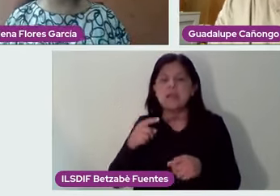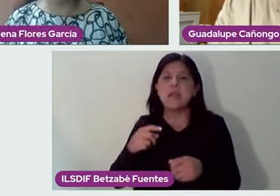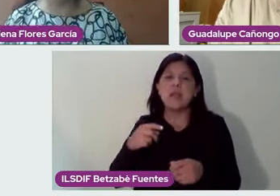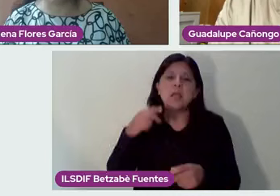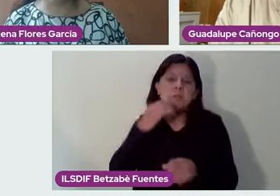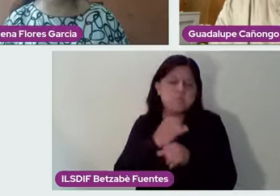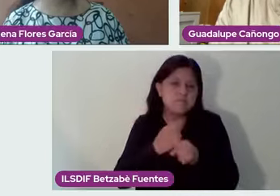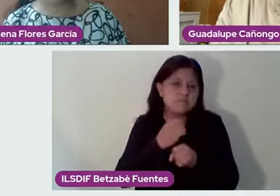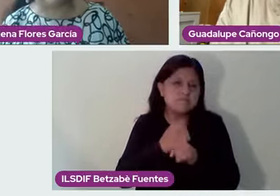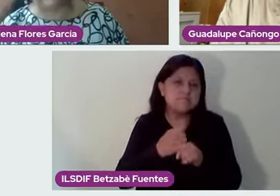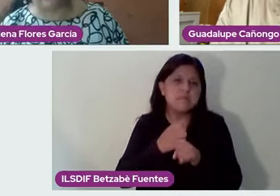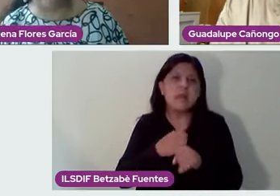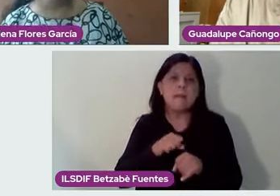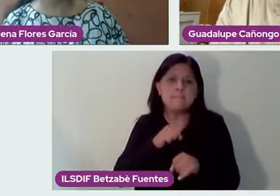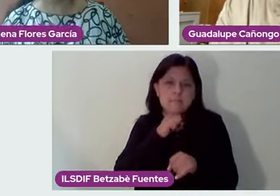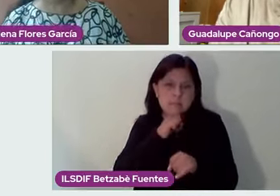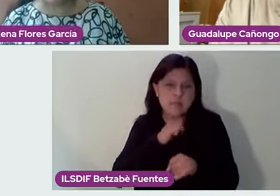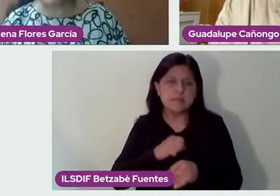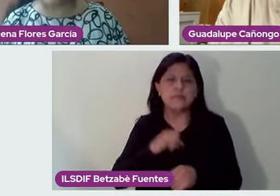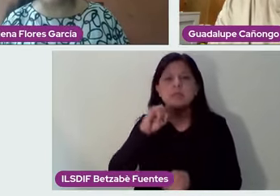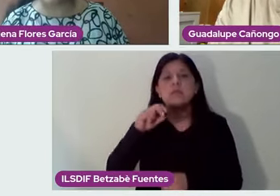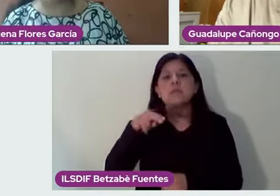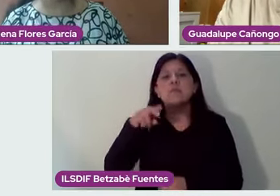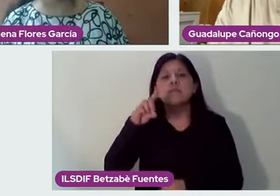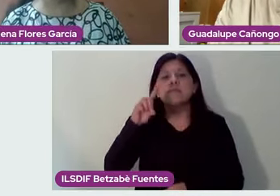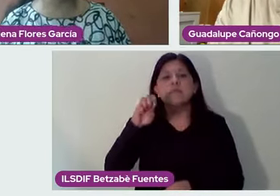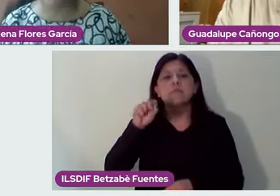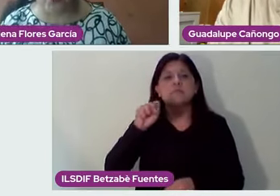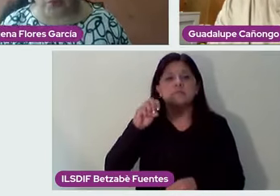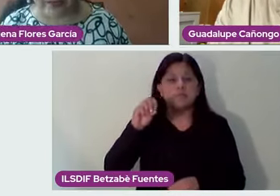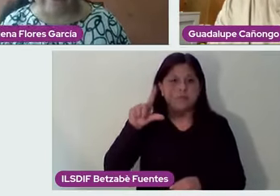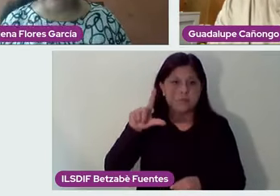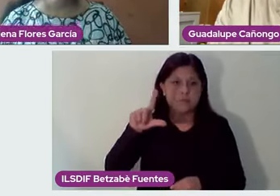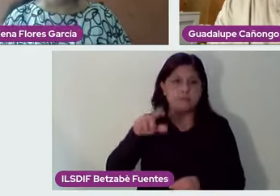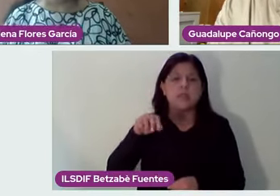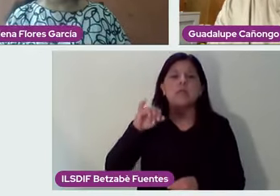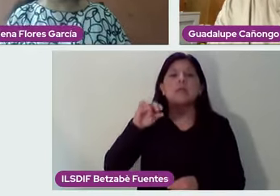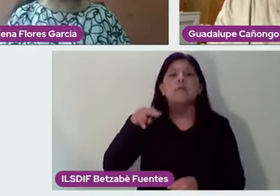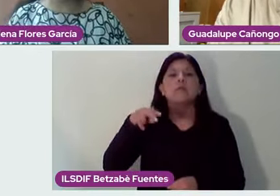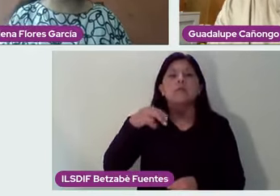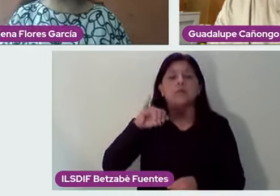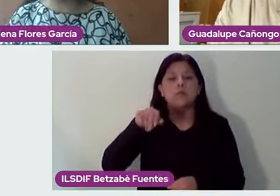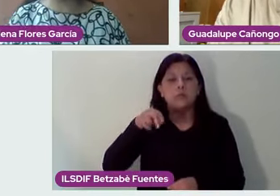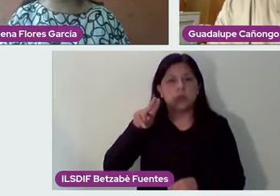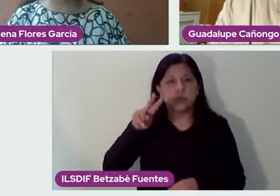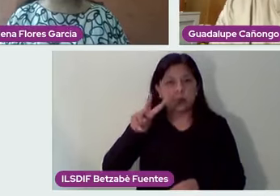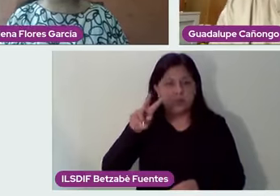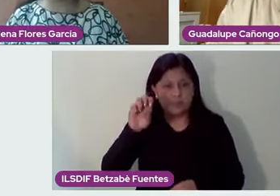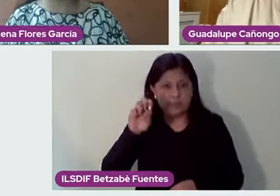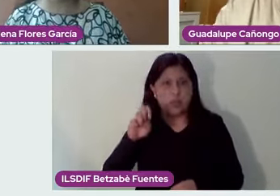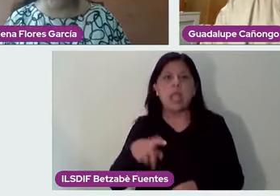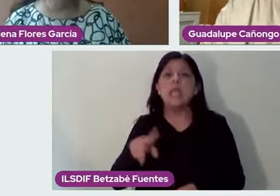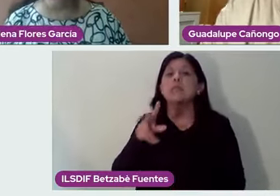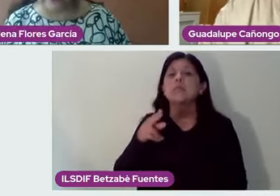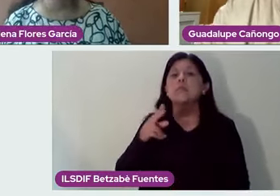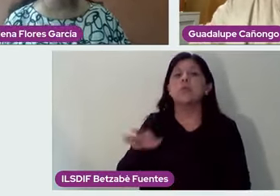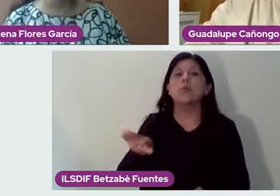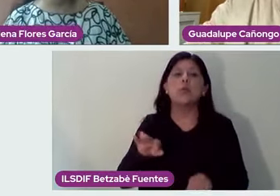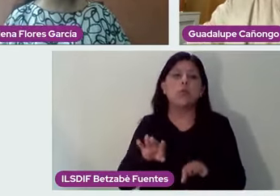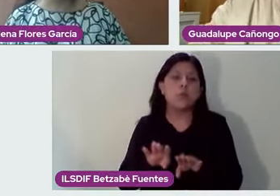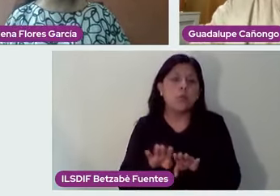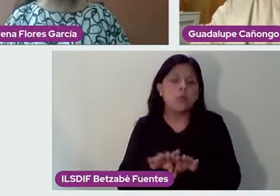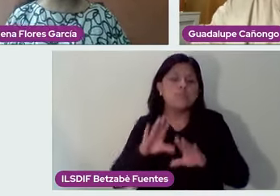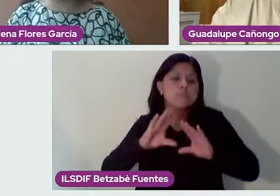gubernamentales como Indesol, IASIS e INJUVE. en la docencia, se ha desempeñado desde hace 11